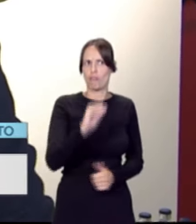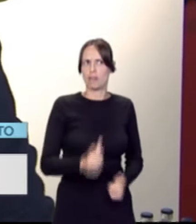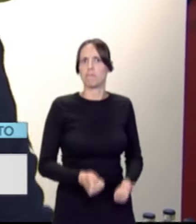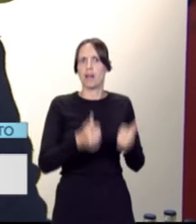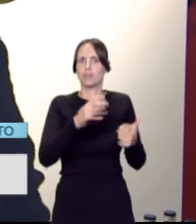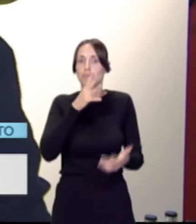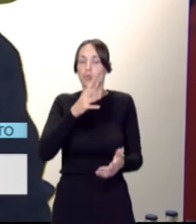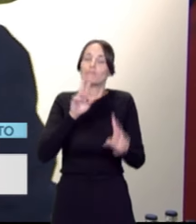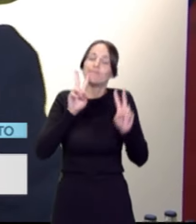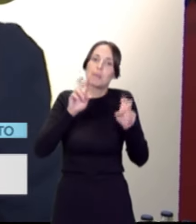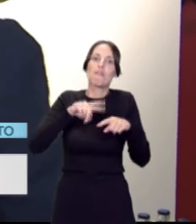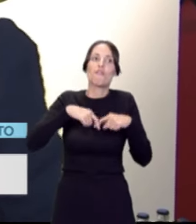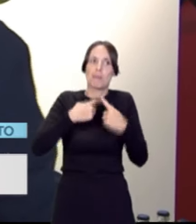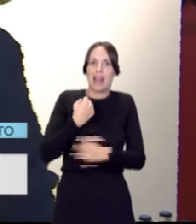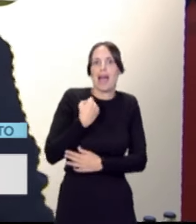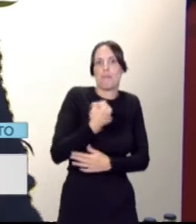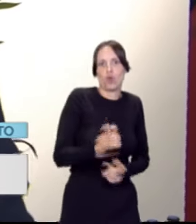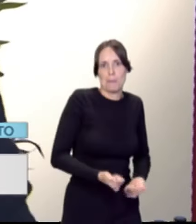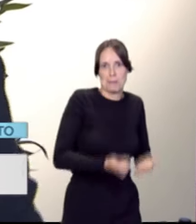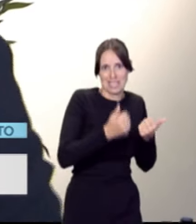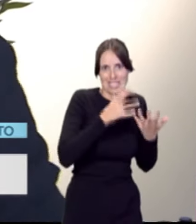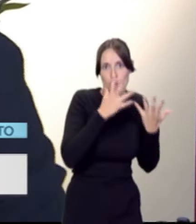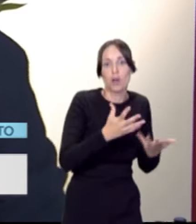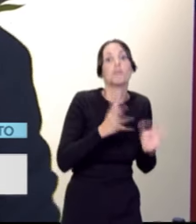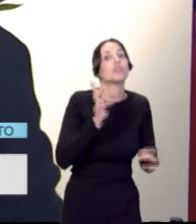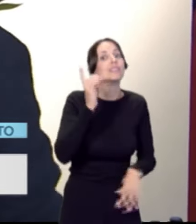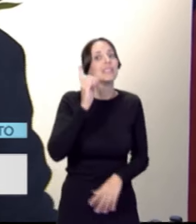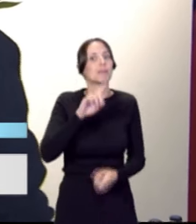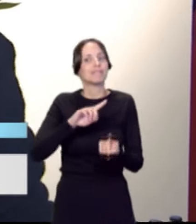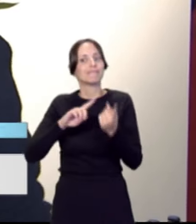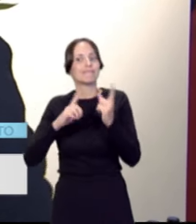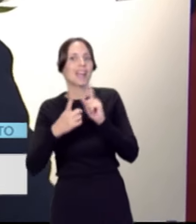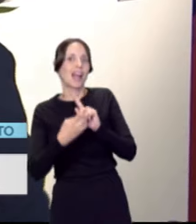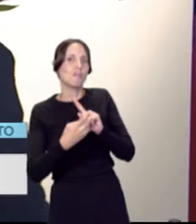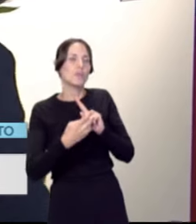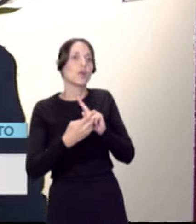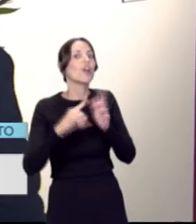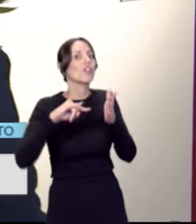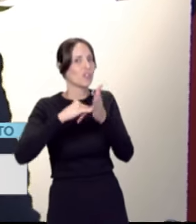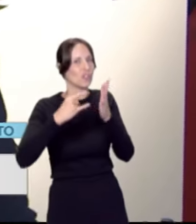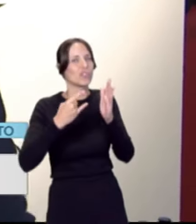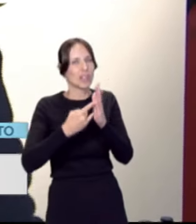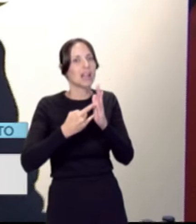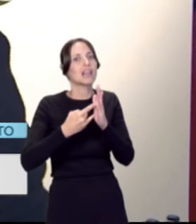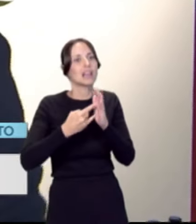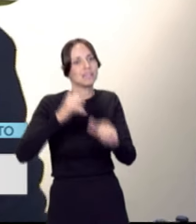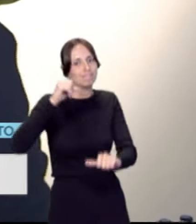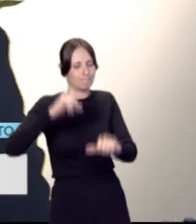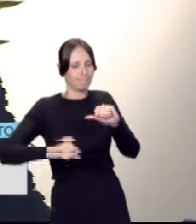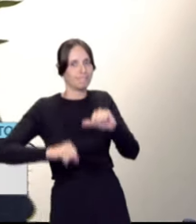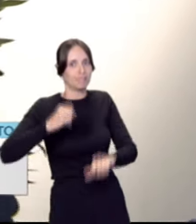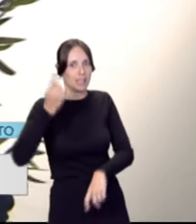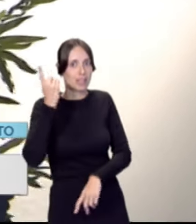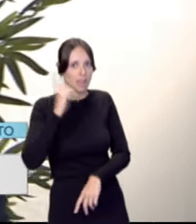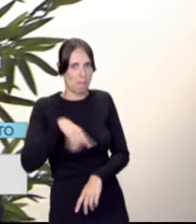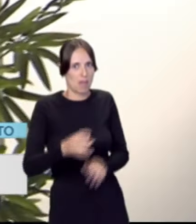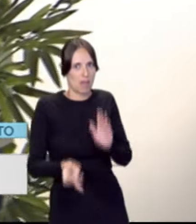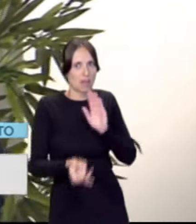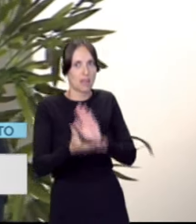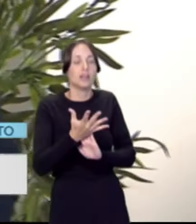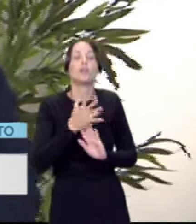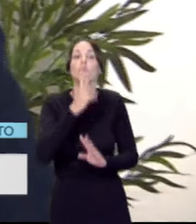apoyo familiar. Pero esto ha supuesto también un cambio, como decías, en las técnicas que se emplean y de ello vamos a hablar con